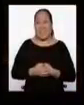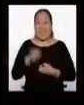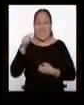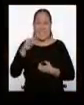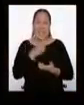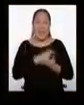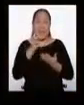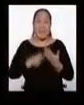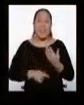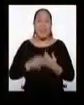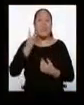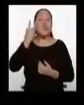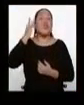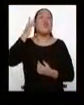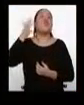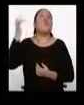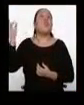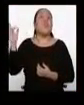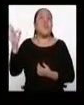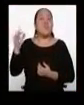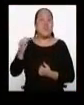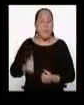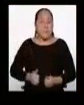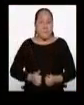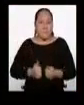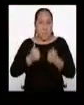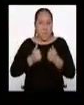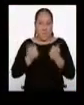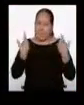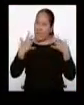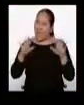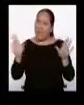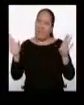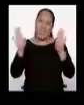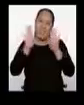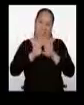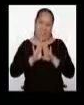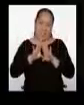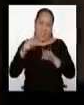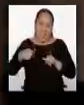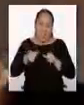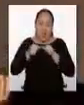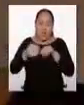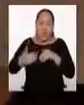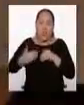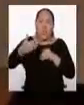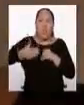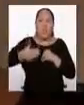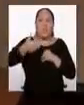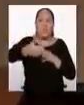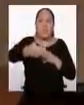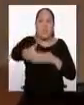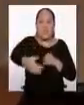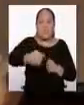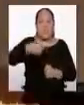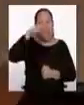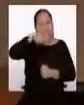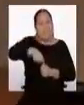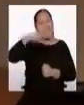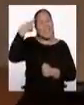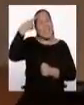el proyecto Sonidos Vivos se cierra, pero se cierra solamente para avanzar, porque y creo que es la razón por la que estoy